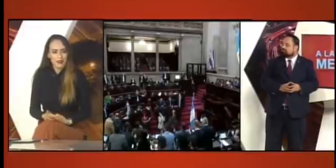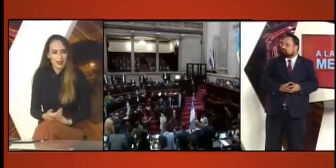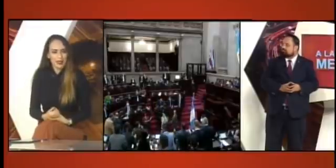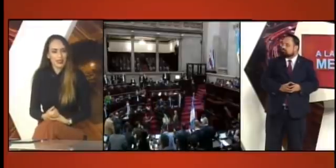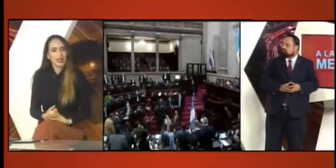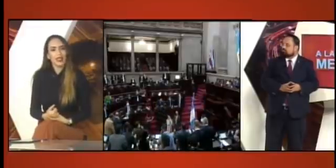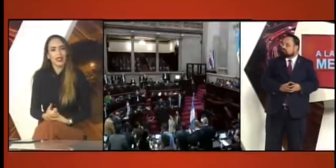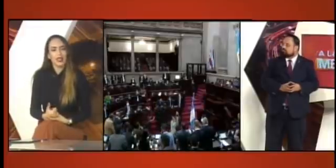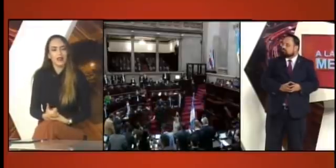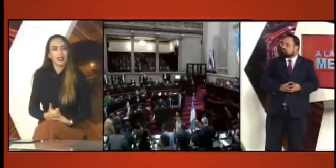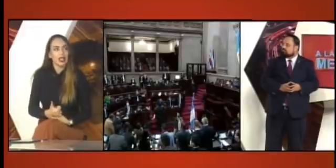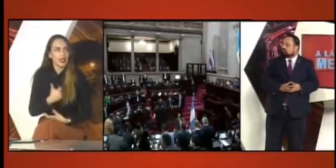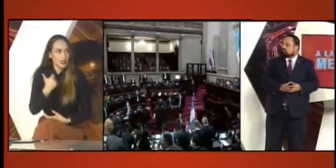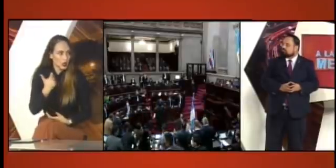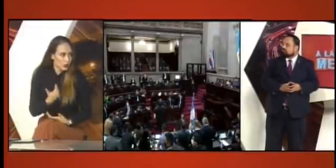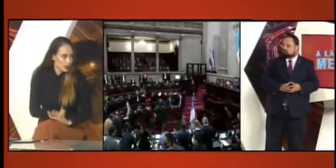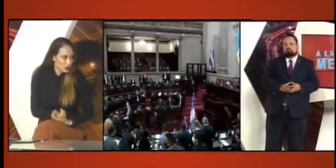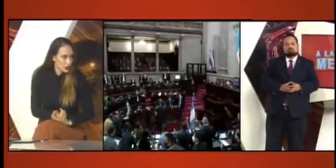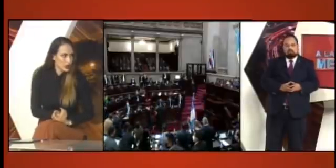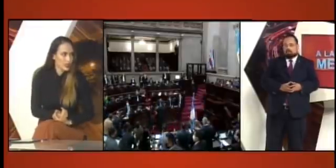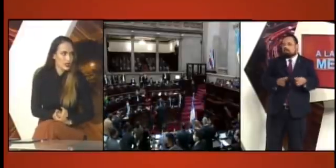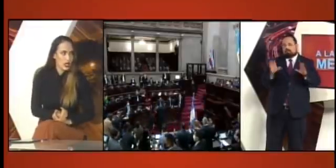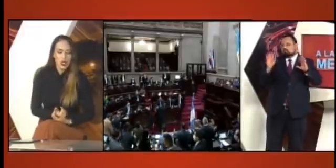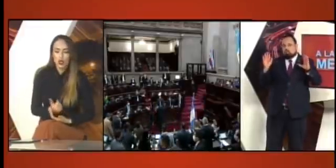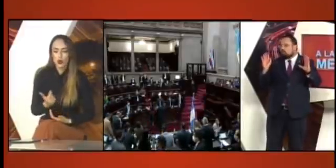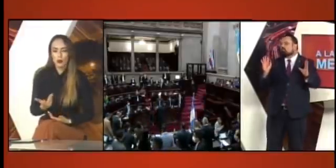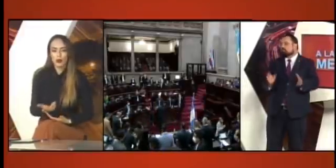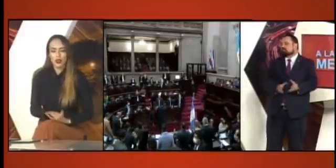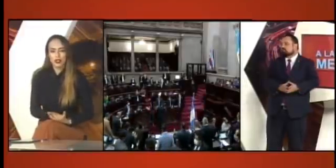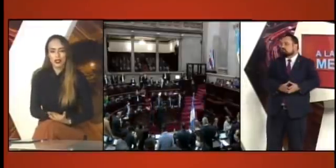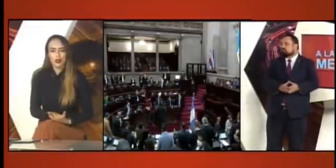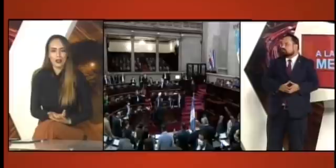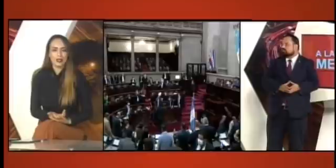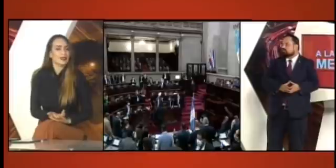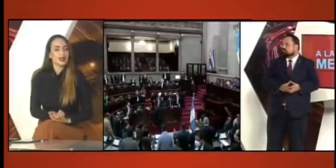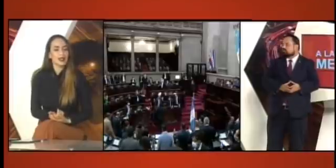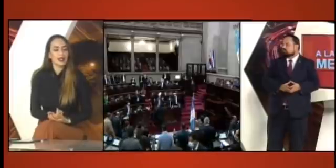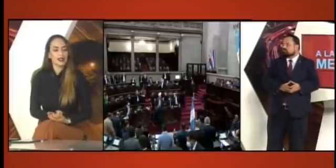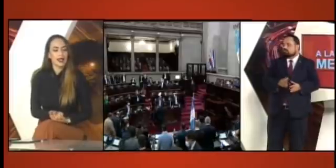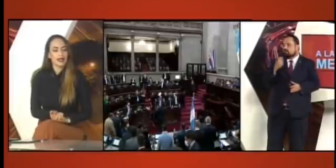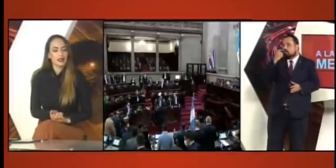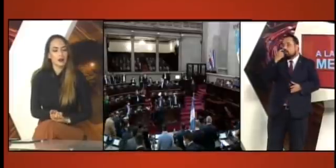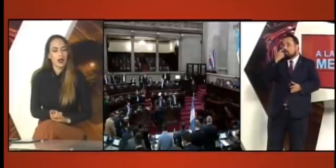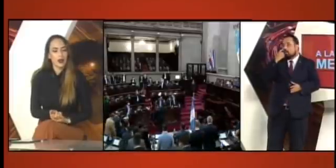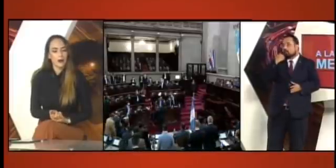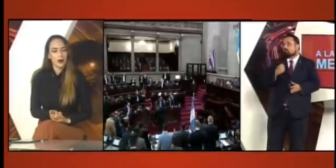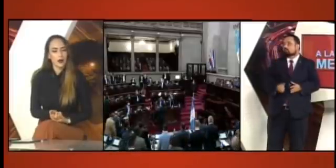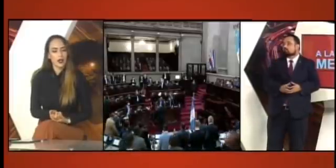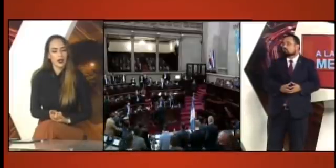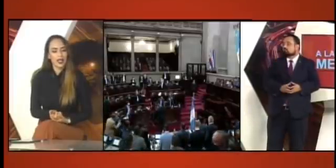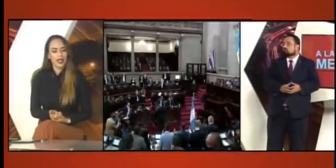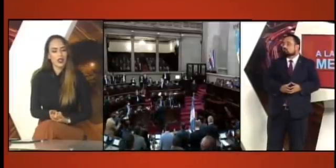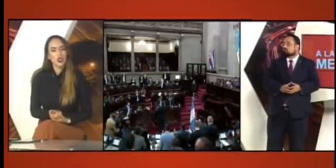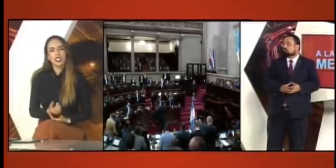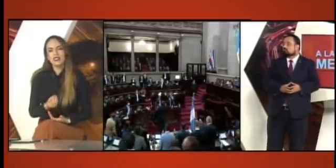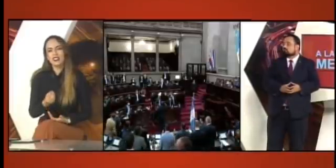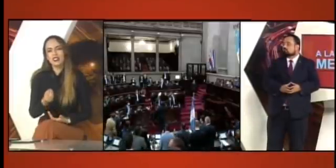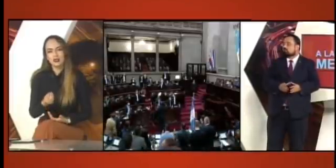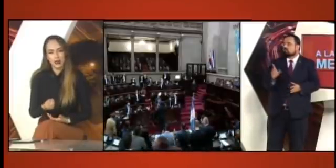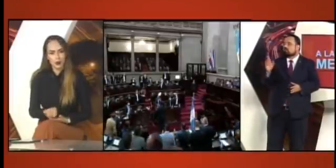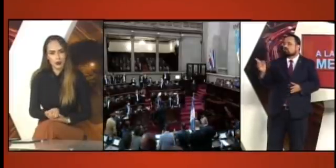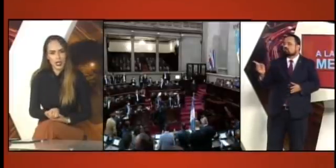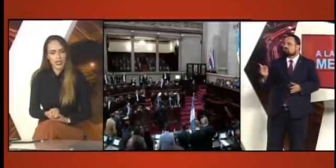más tarde evitar las aglomeraciones es lugo puntos entonces que se que se han estipulado pero yo creo que no